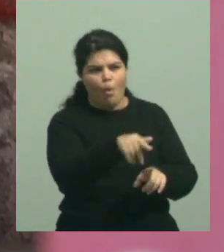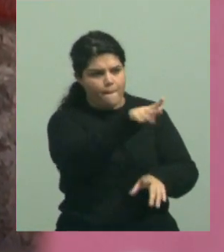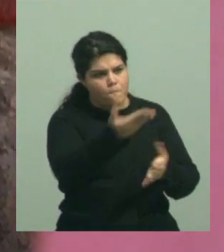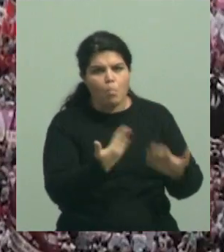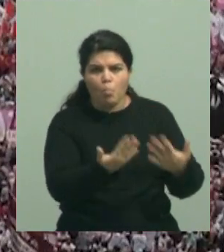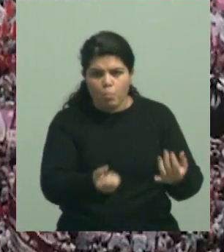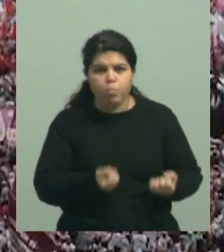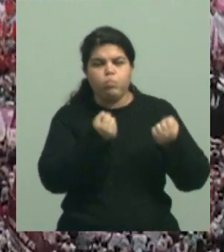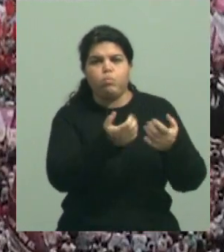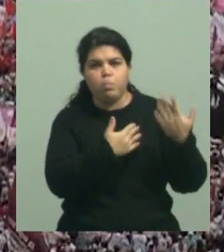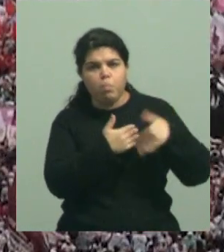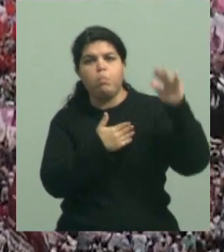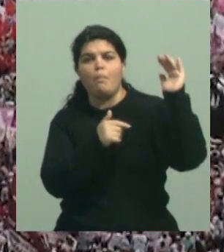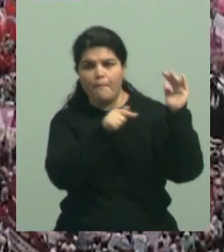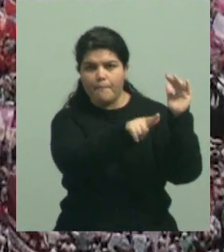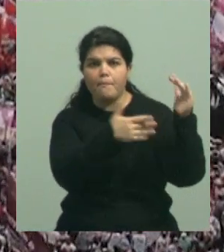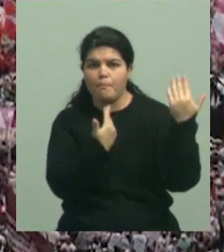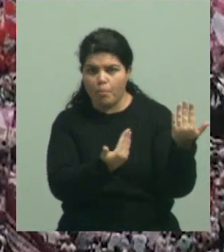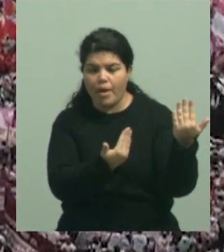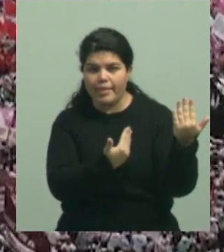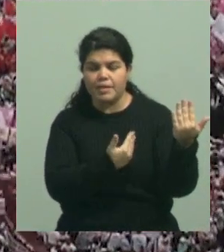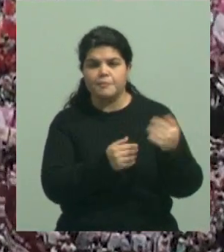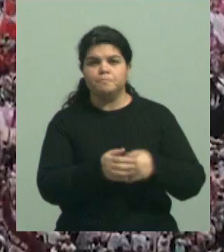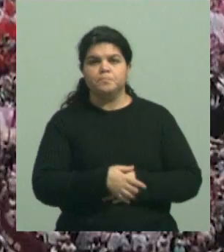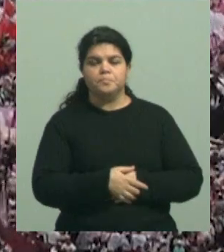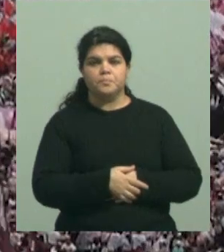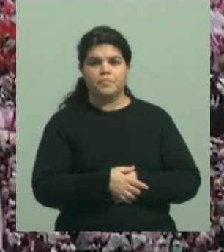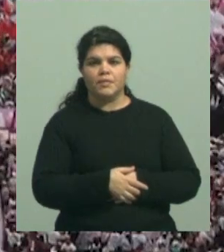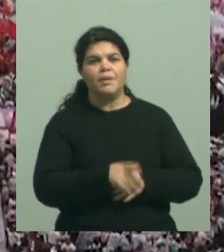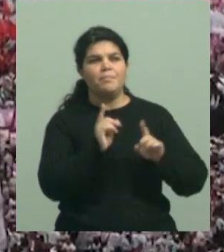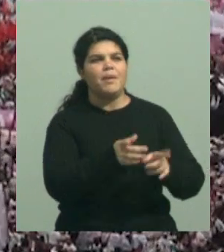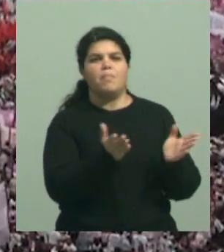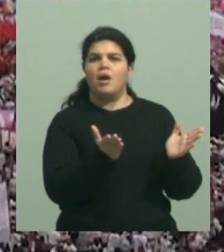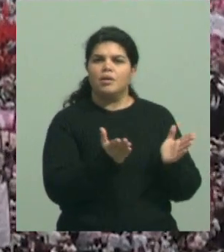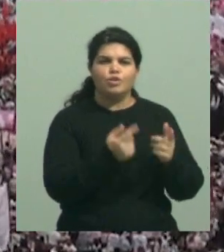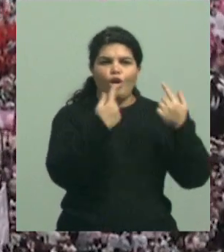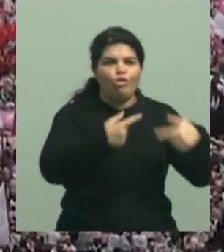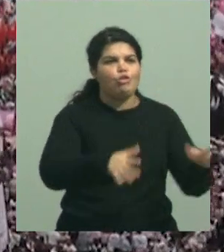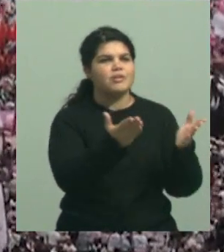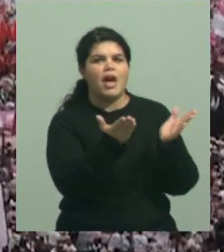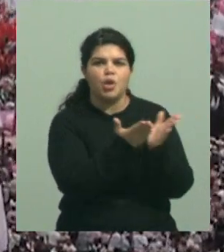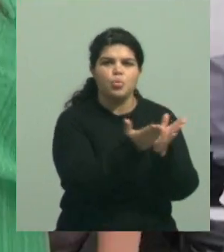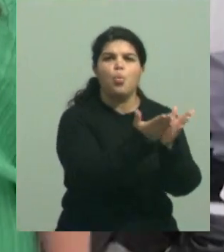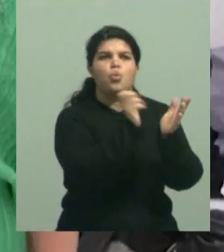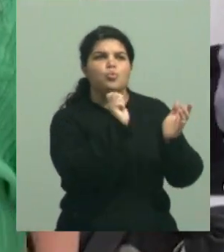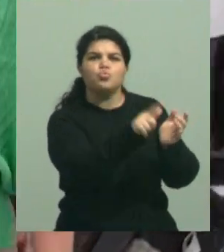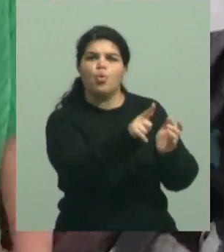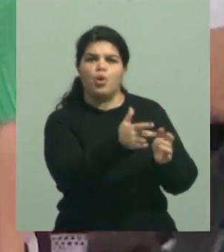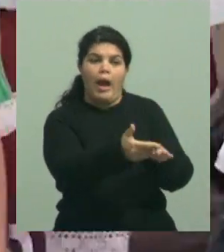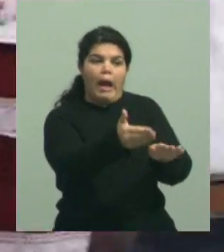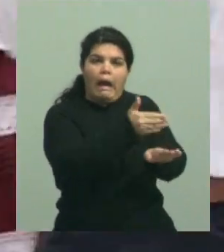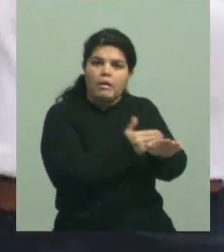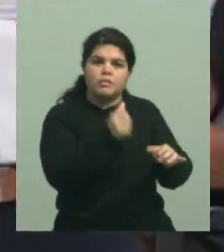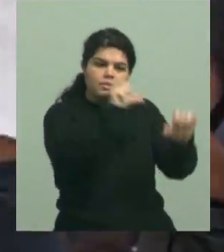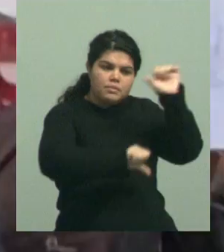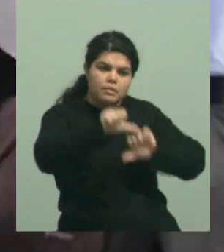representado, hasta más de lo que ha representado de los antecedentes académicos, podríamos decir. Una científica doctorada.